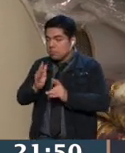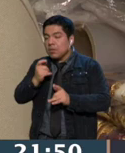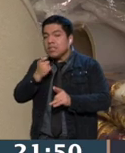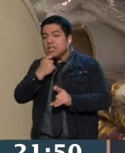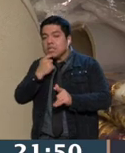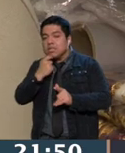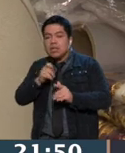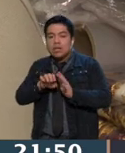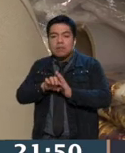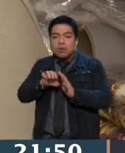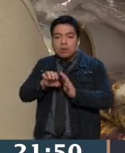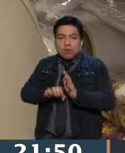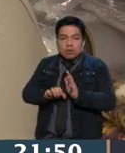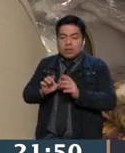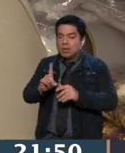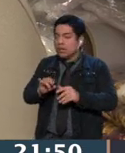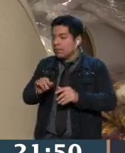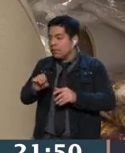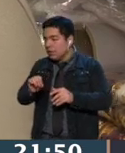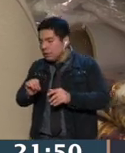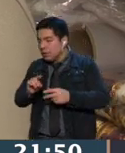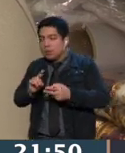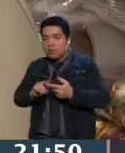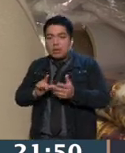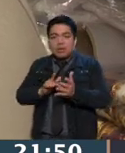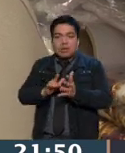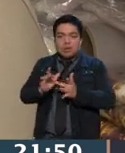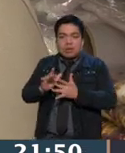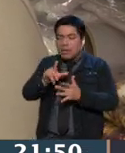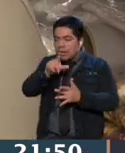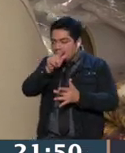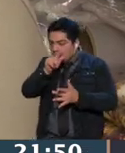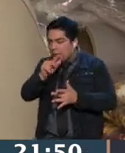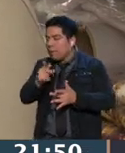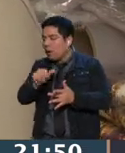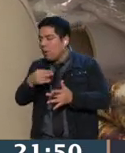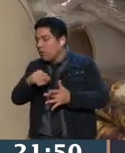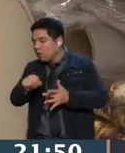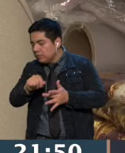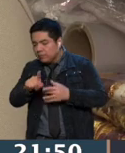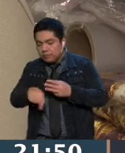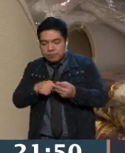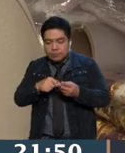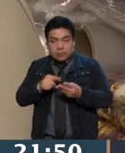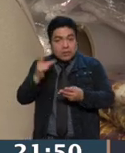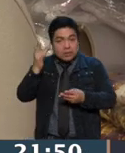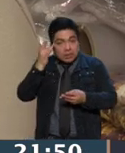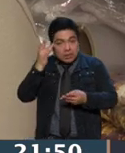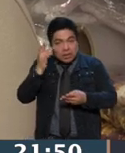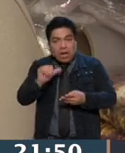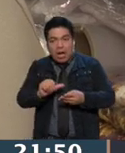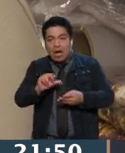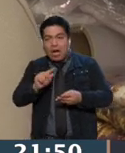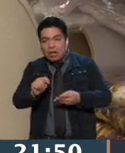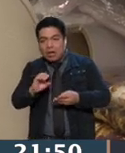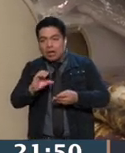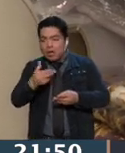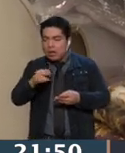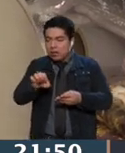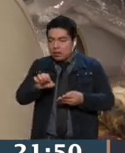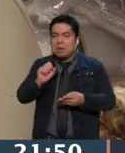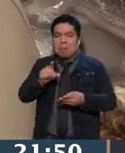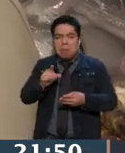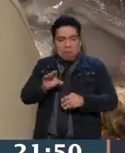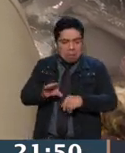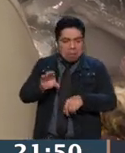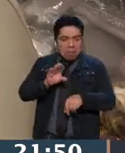por ejemplo, Divino Niño Jesús, Niño de las Palomas, Santo Niño de Atocha igual está permitido por la Iglesia Católica.